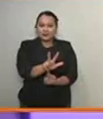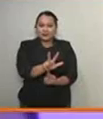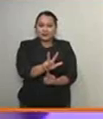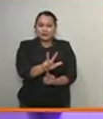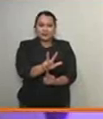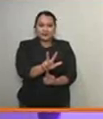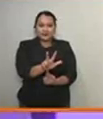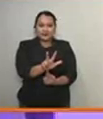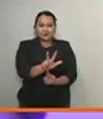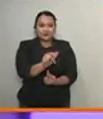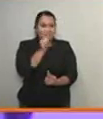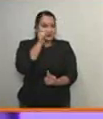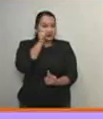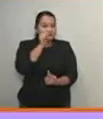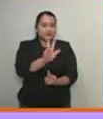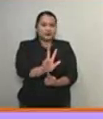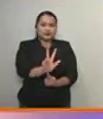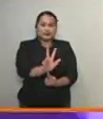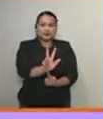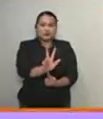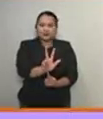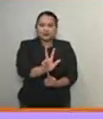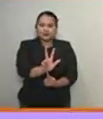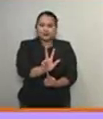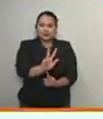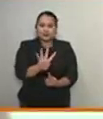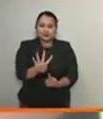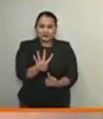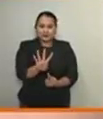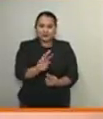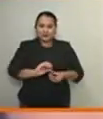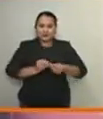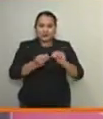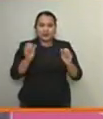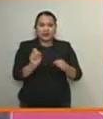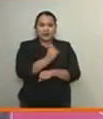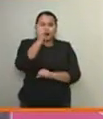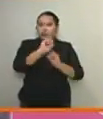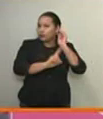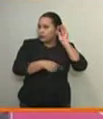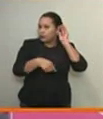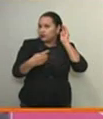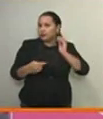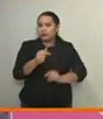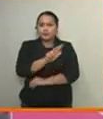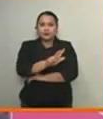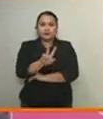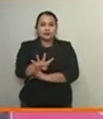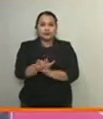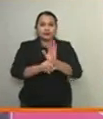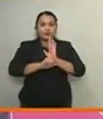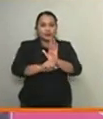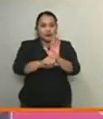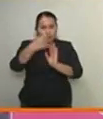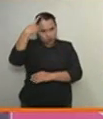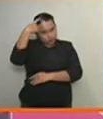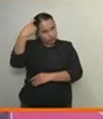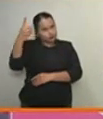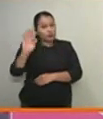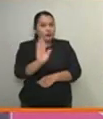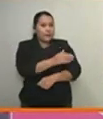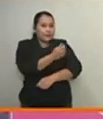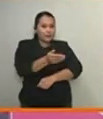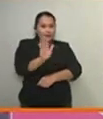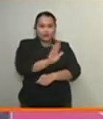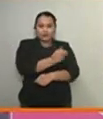dígito, atentos. Y este es el 4. El número ganador en la diaria es el 34 con su símbolo de sueños,